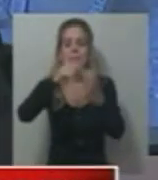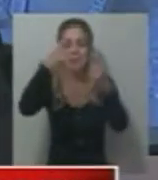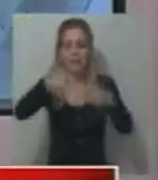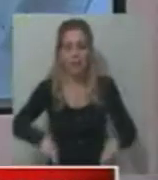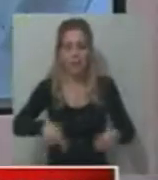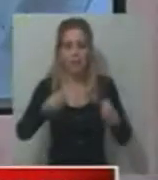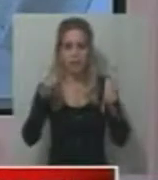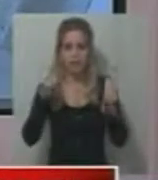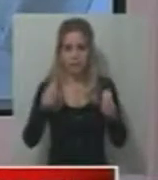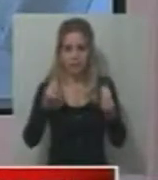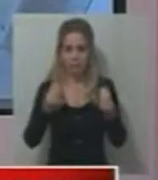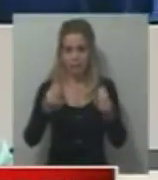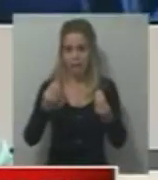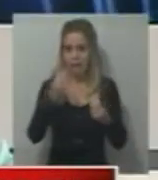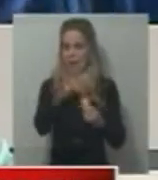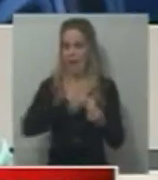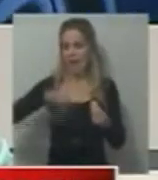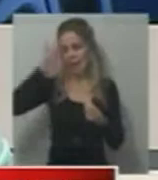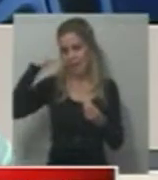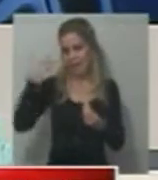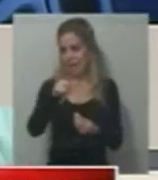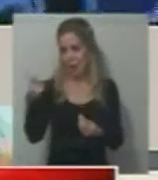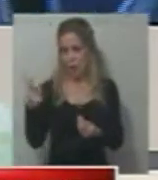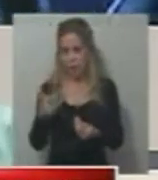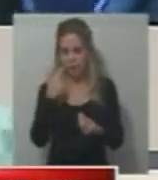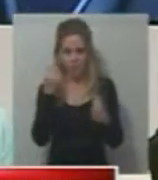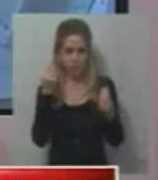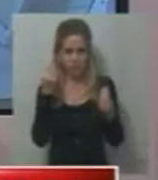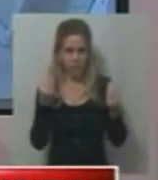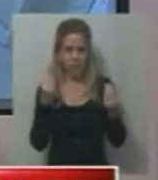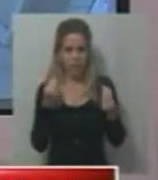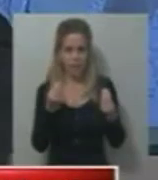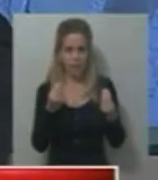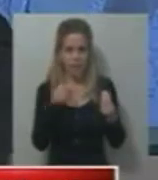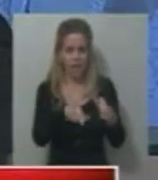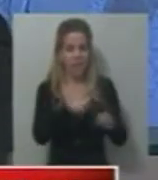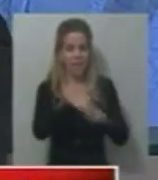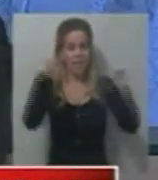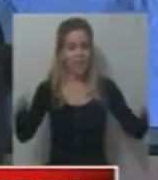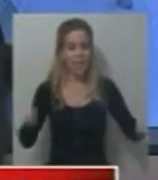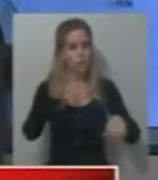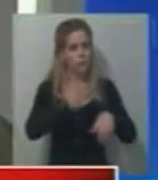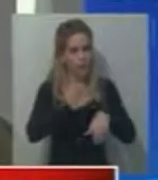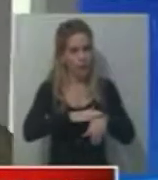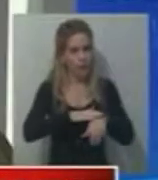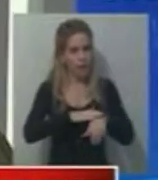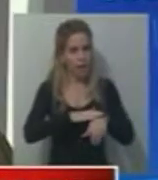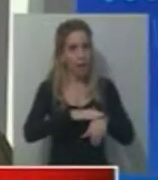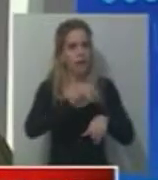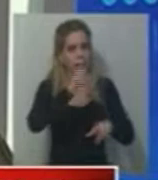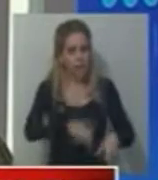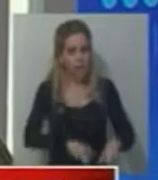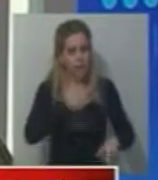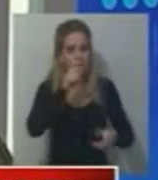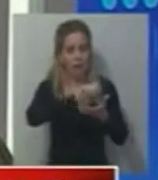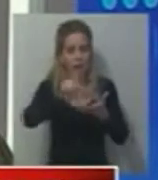con... Ya están preparándose para ya 2 años que todo se termina. Los diarios también. Es interesante. El kirchnerismo asumió, le decretan... que va a